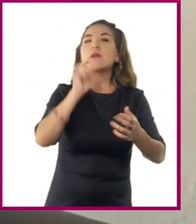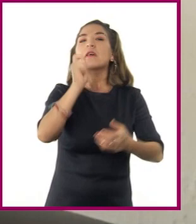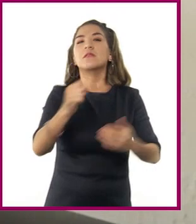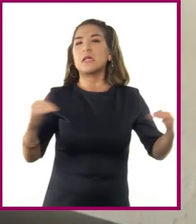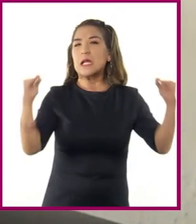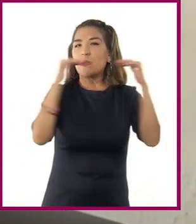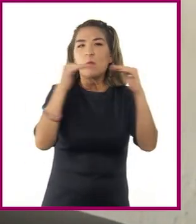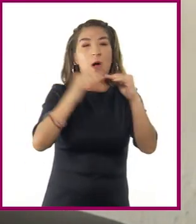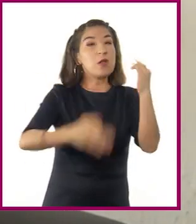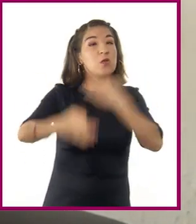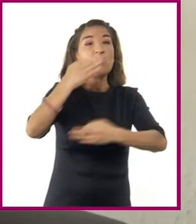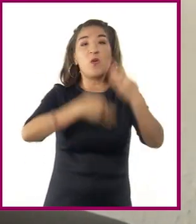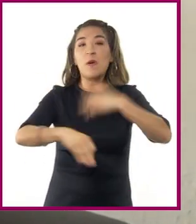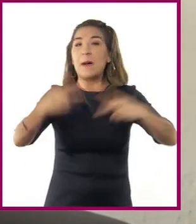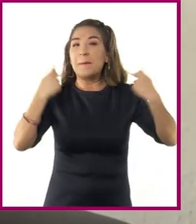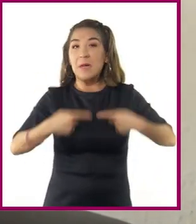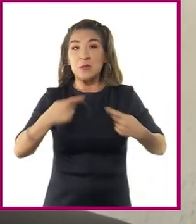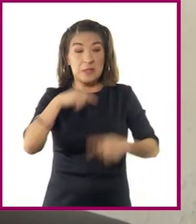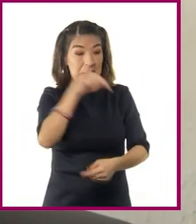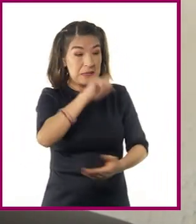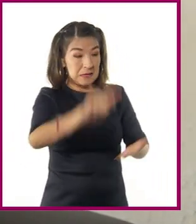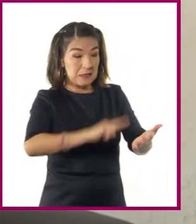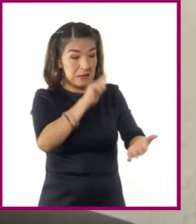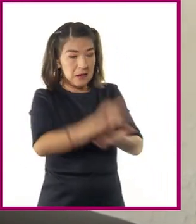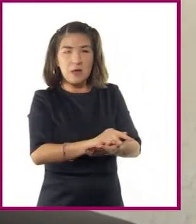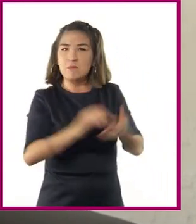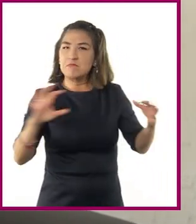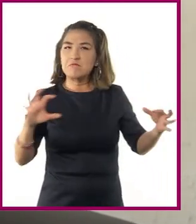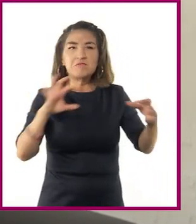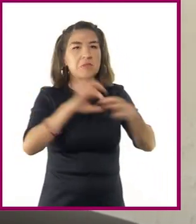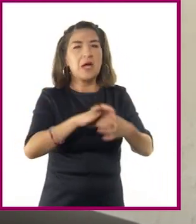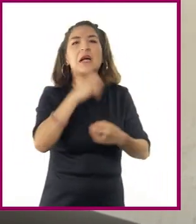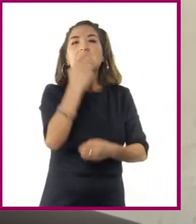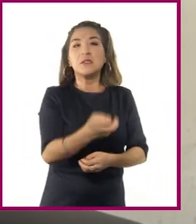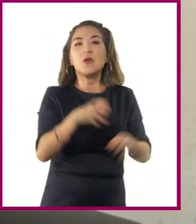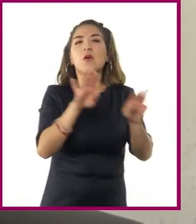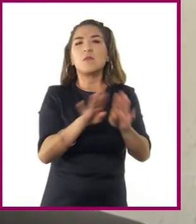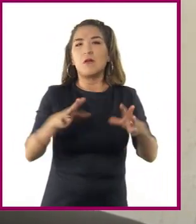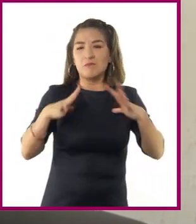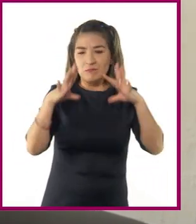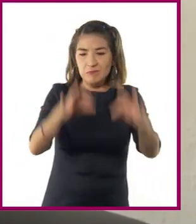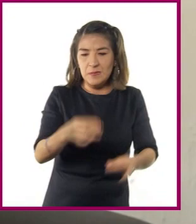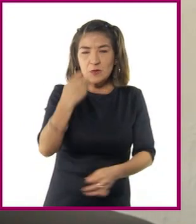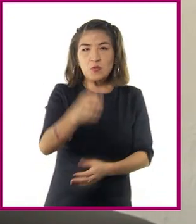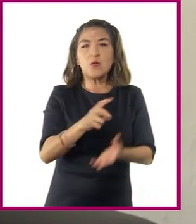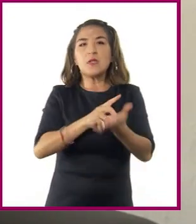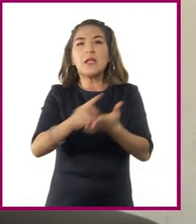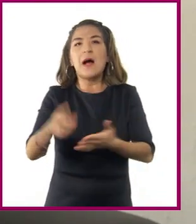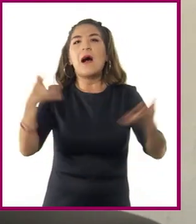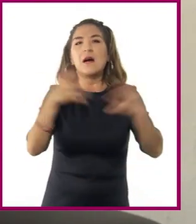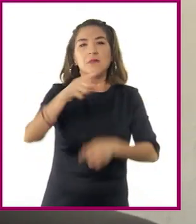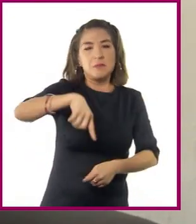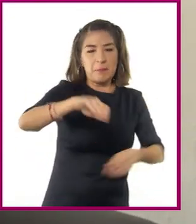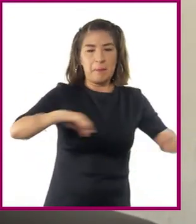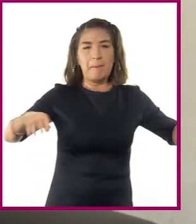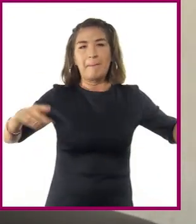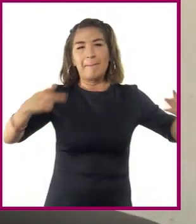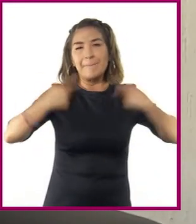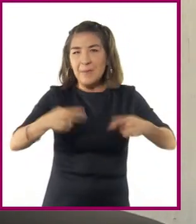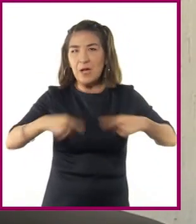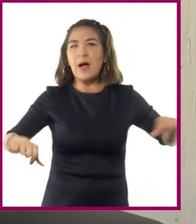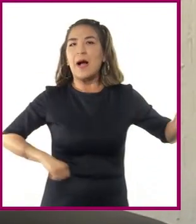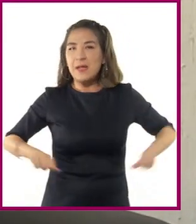de todos los ciudadanos ante la ley y cómo es que el derecho nace en el actuar diario de las personas y en